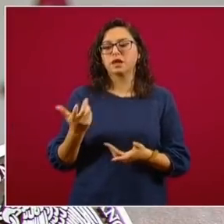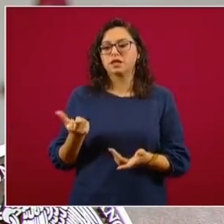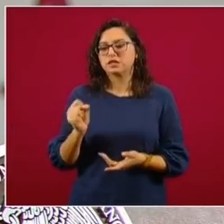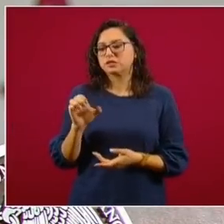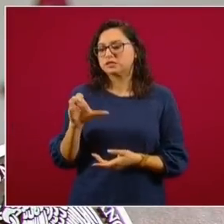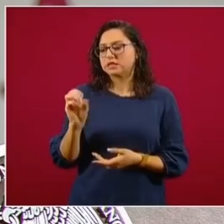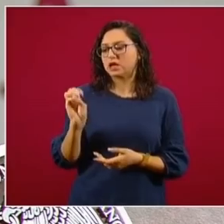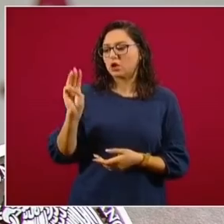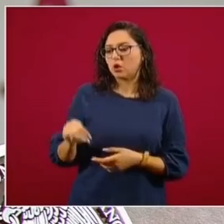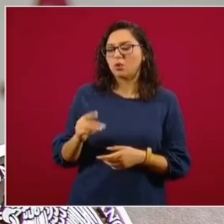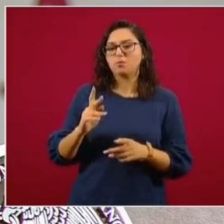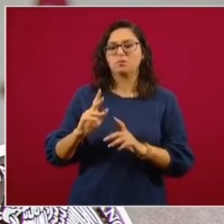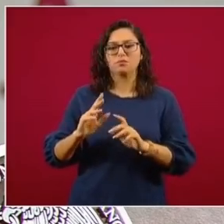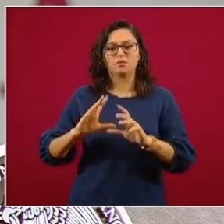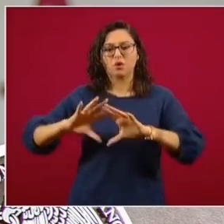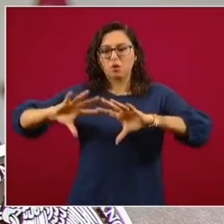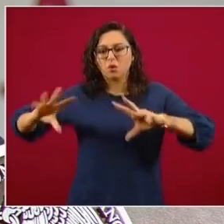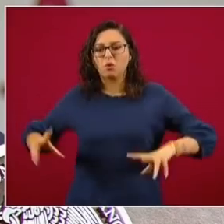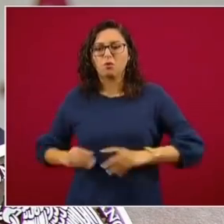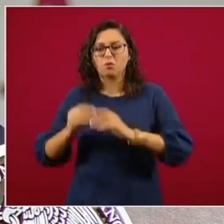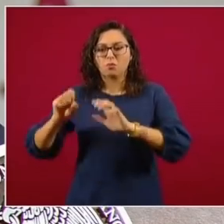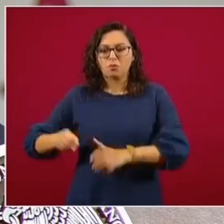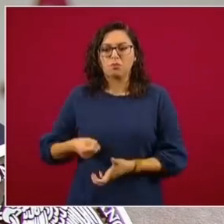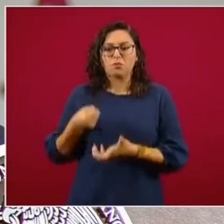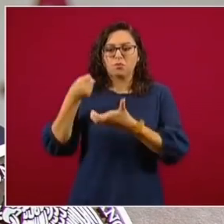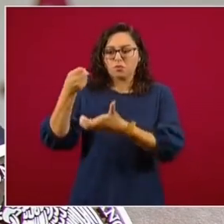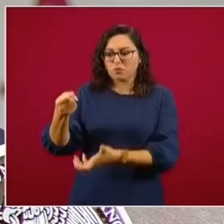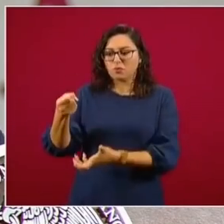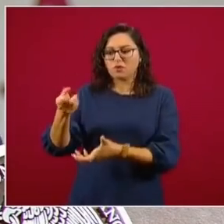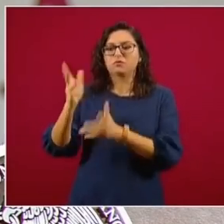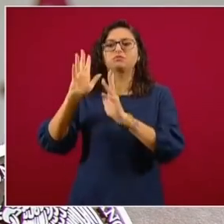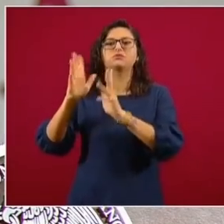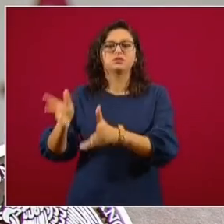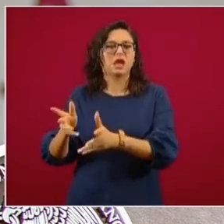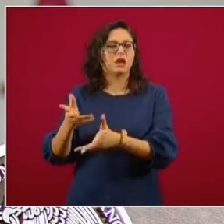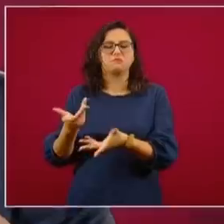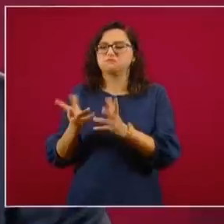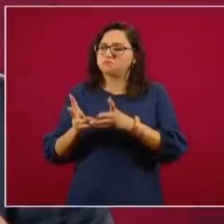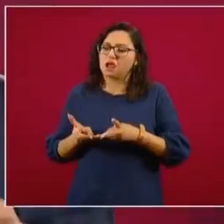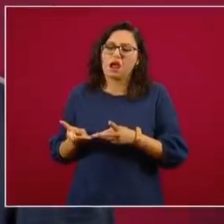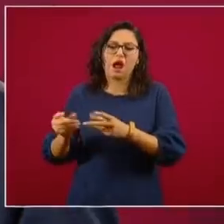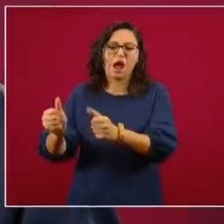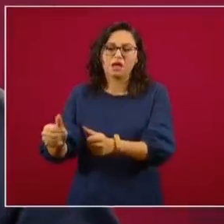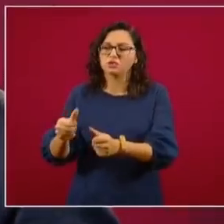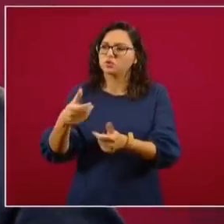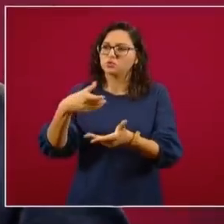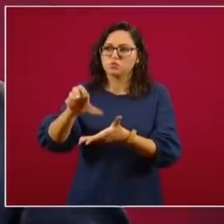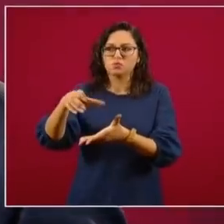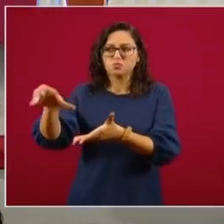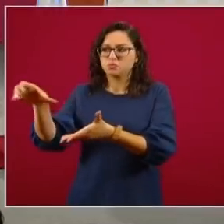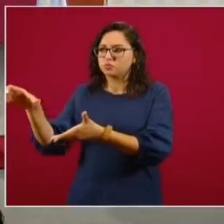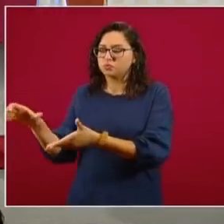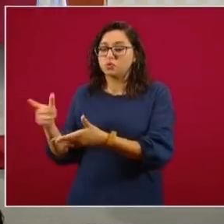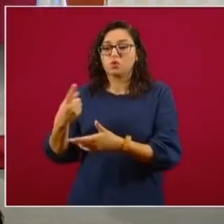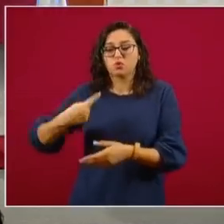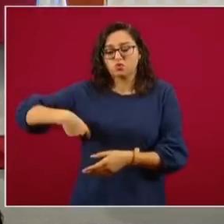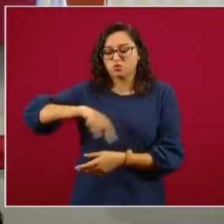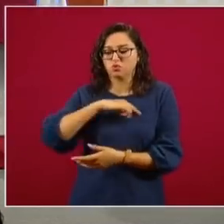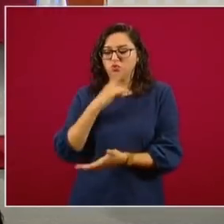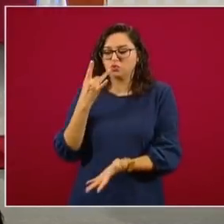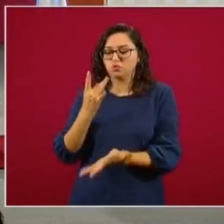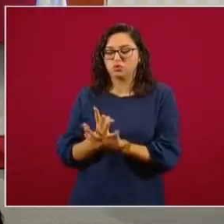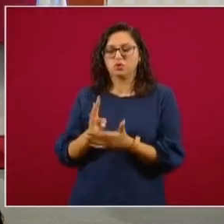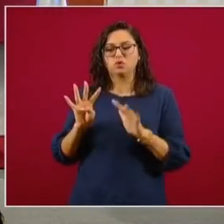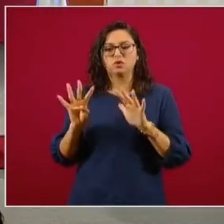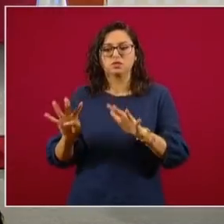decir, la mayor parte del presupuesto tiene ya un destino obligado y nosotros operamos únicamente con el